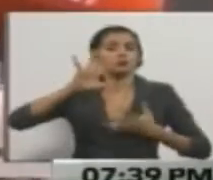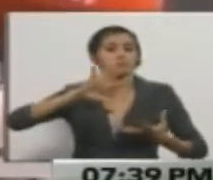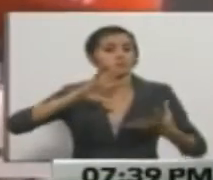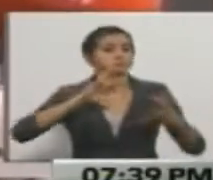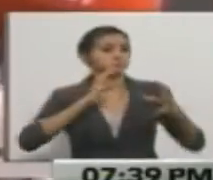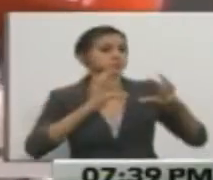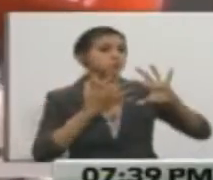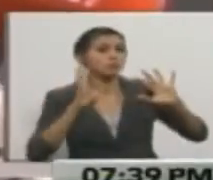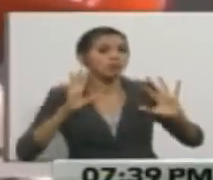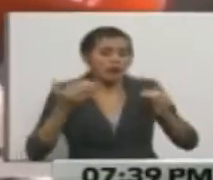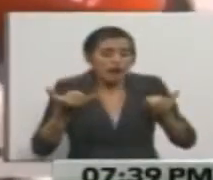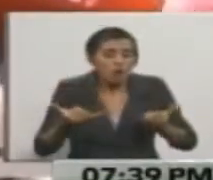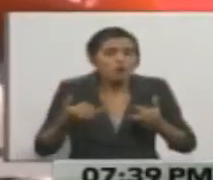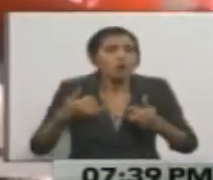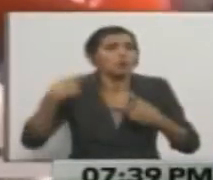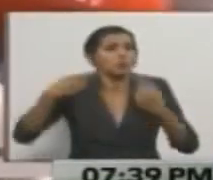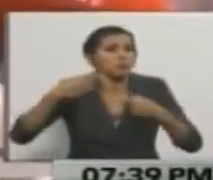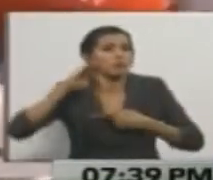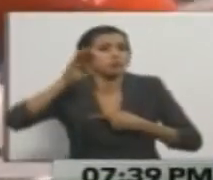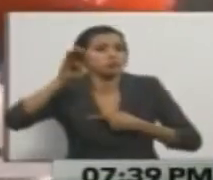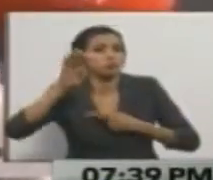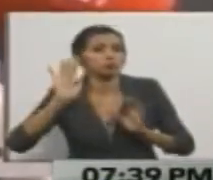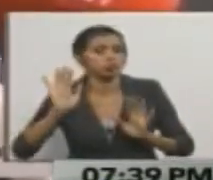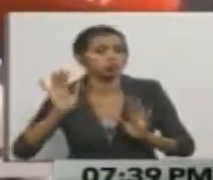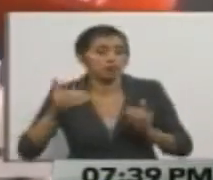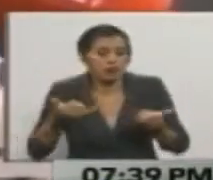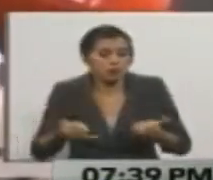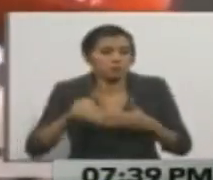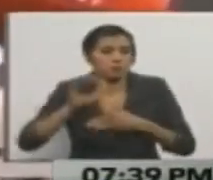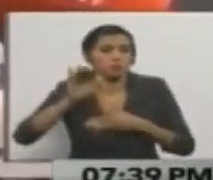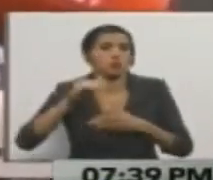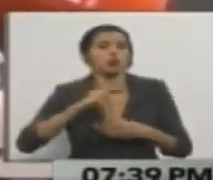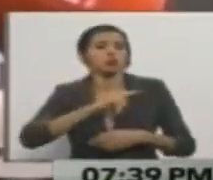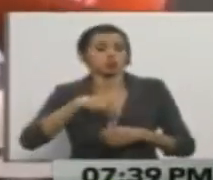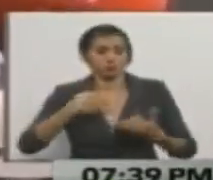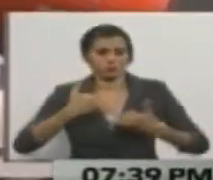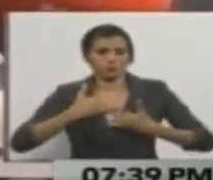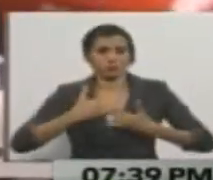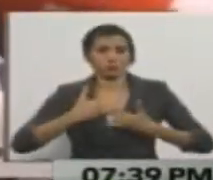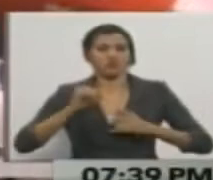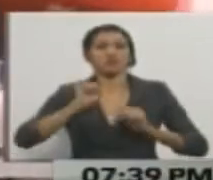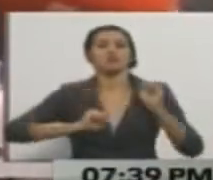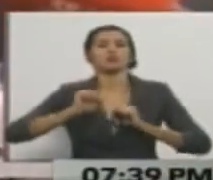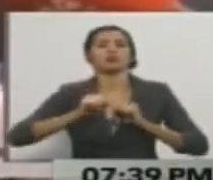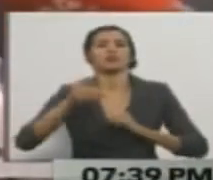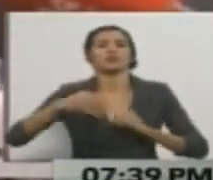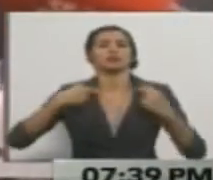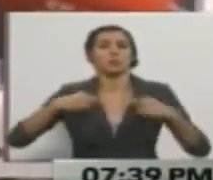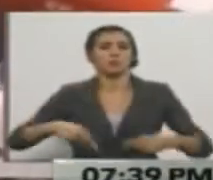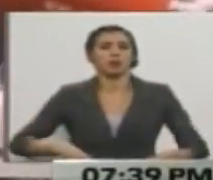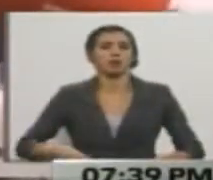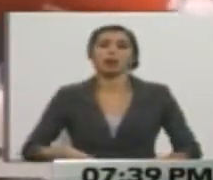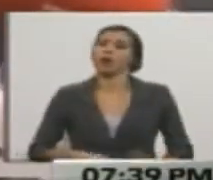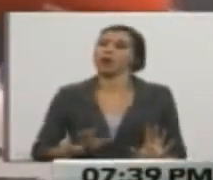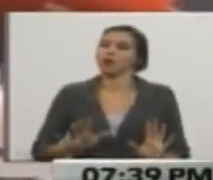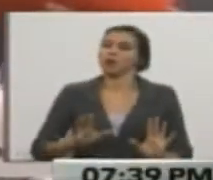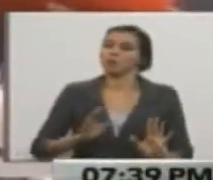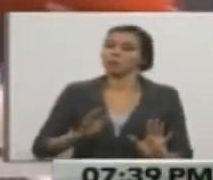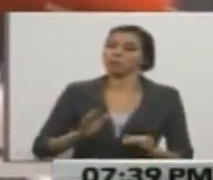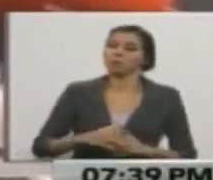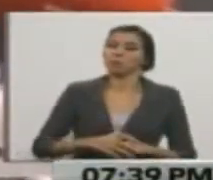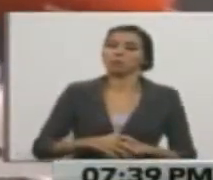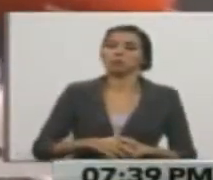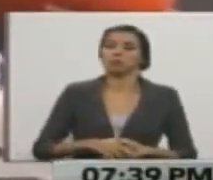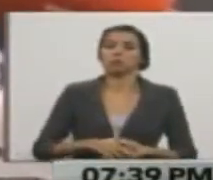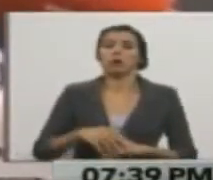lejano no tengamos nosotros, los defensores de derechos humanos, que salir a tutelarle